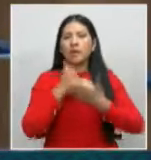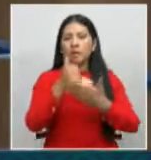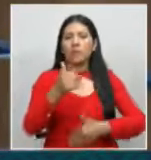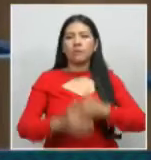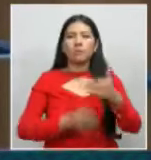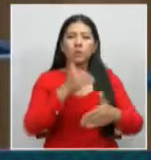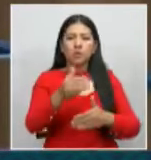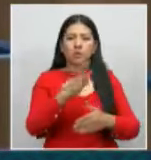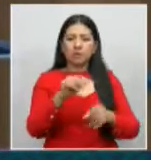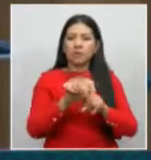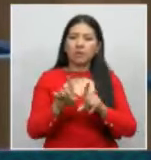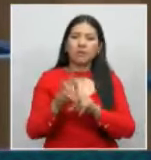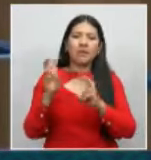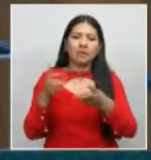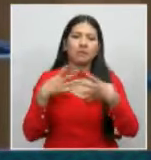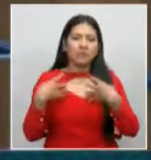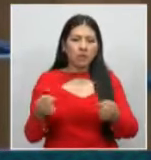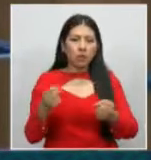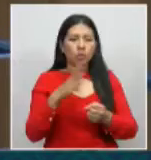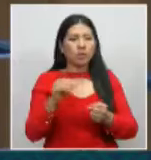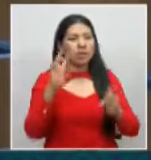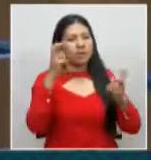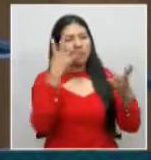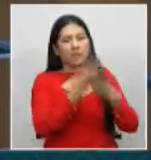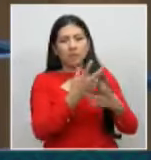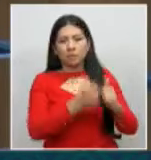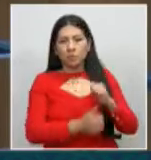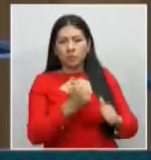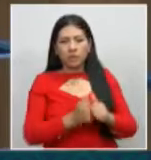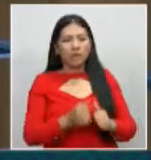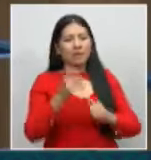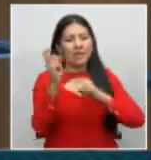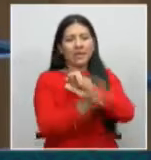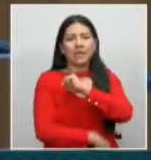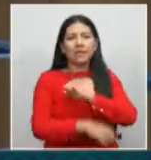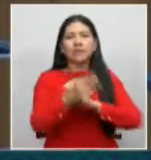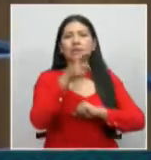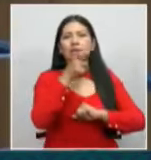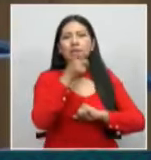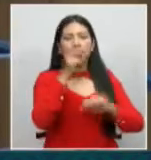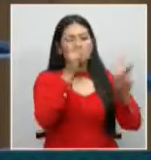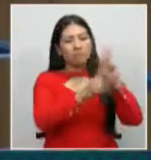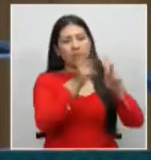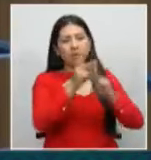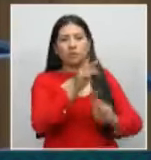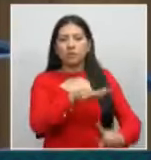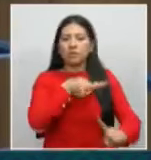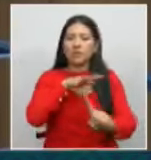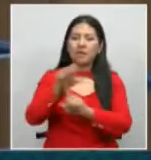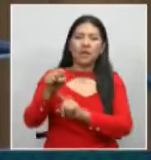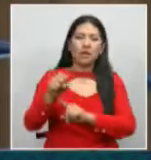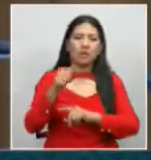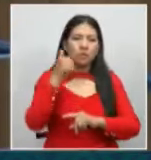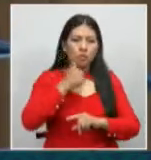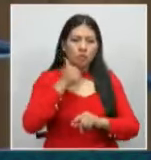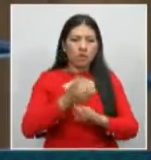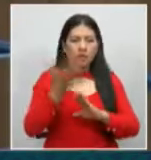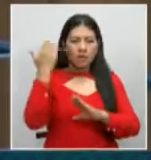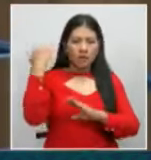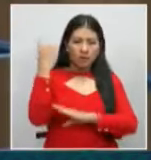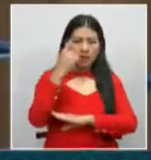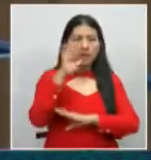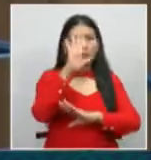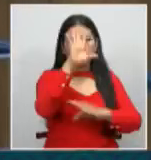tanto administrativos, disciplinarios como penales, en contra de aquellas personas que han generado daño a una mujer en el departamento de Cochabamba.